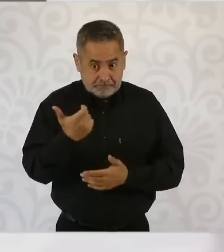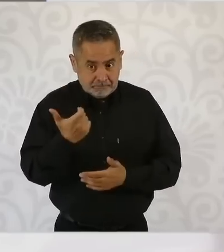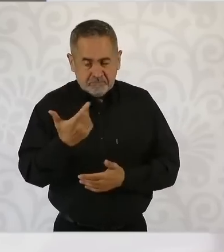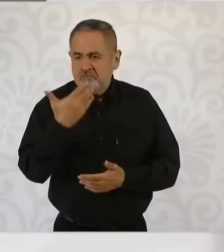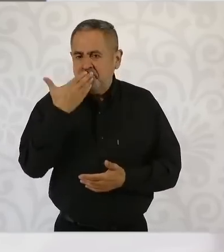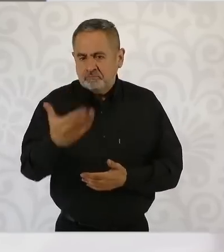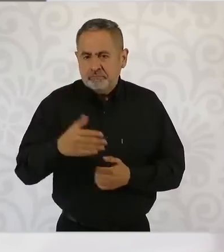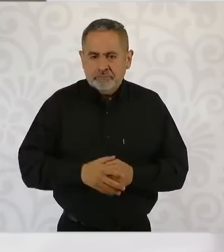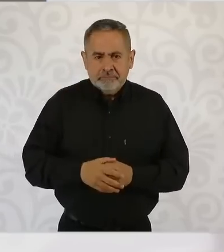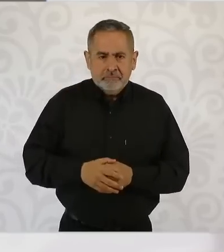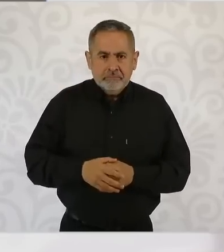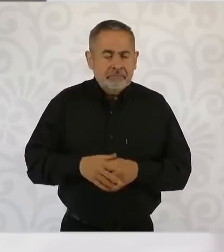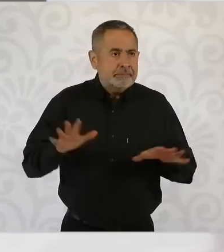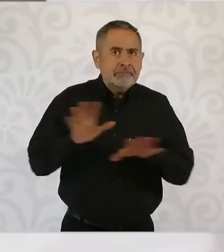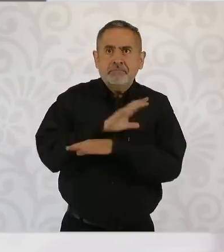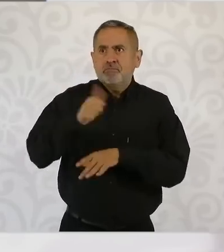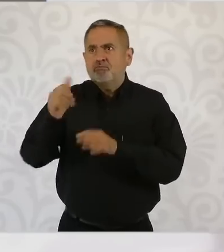No se necesita cambiar de modelo.